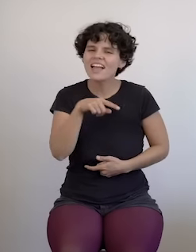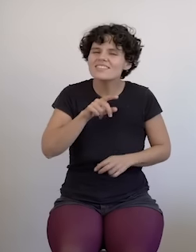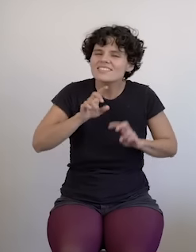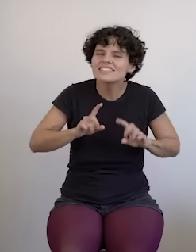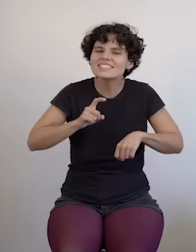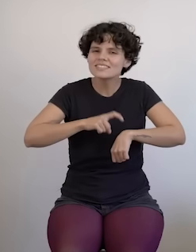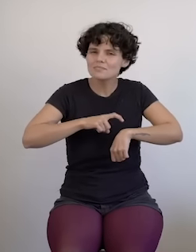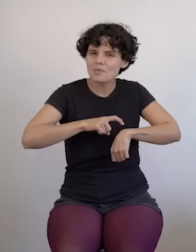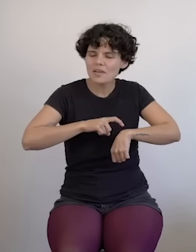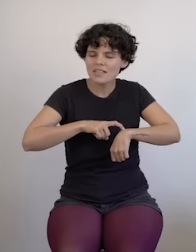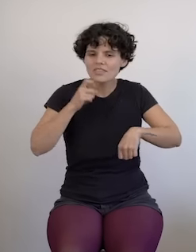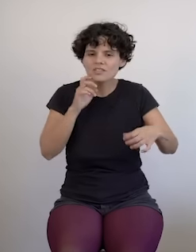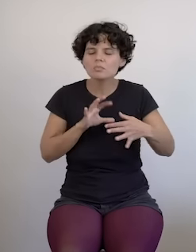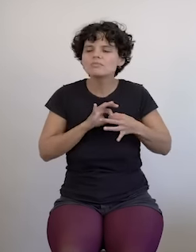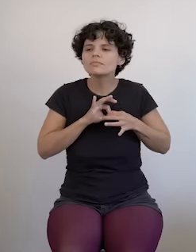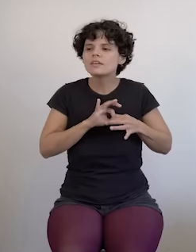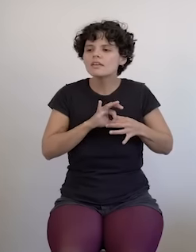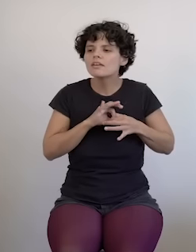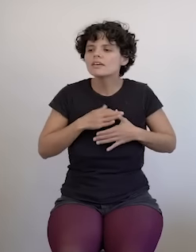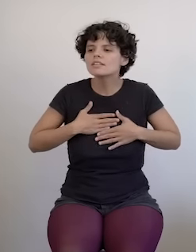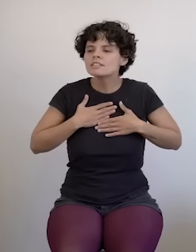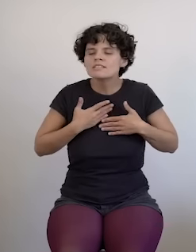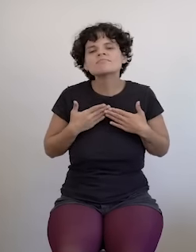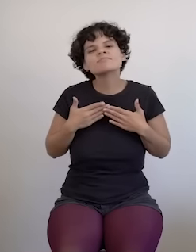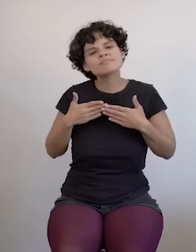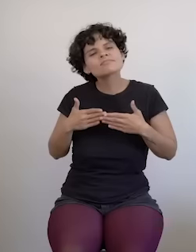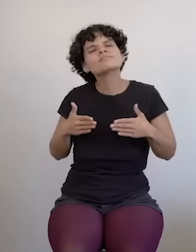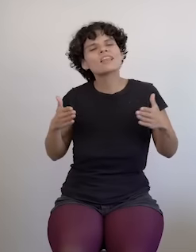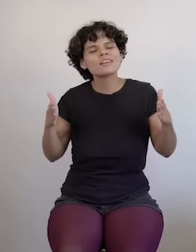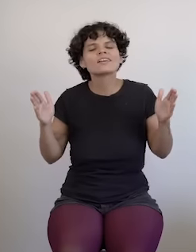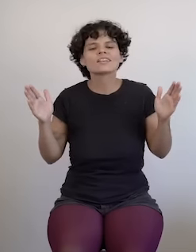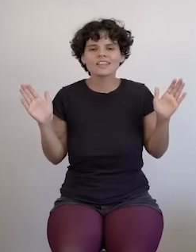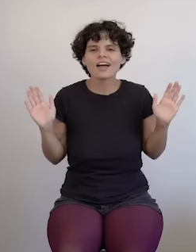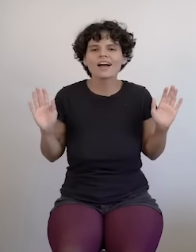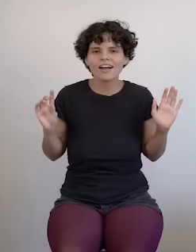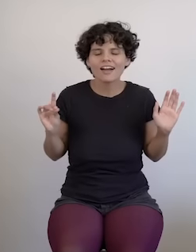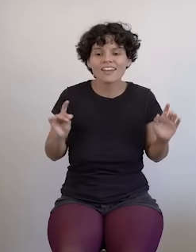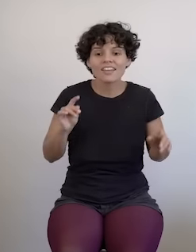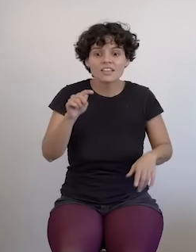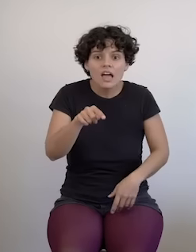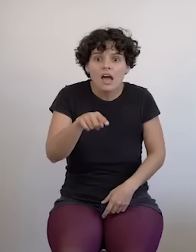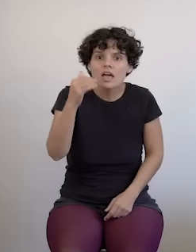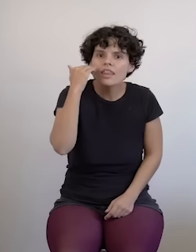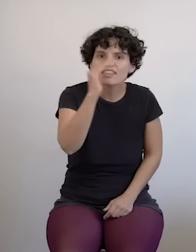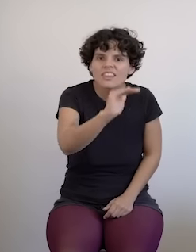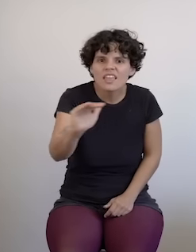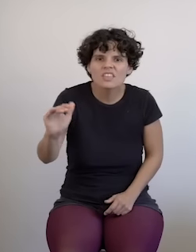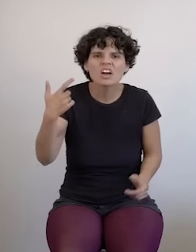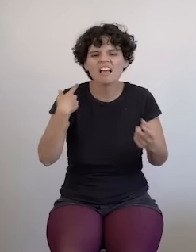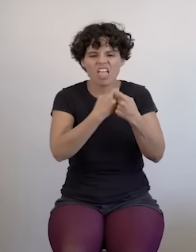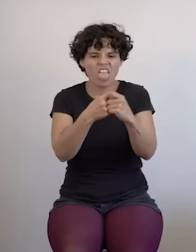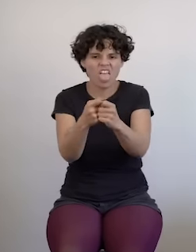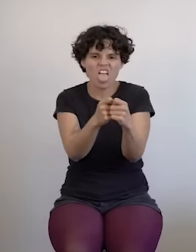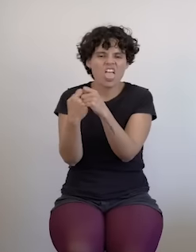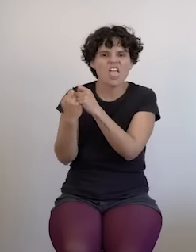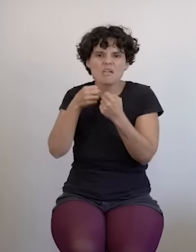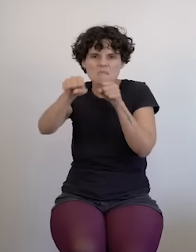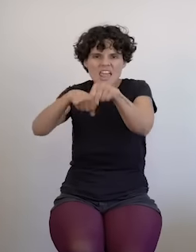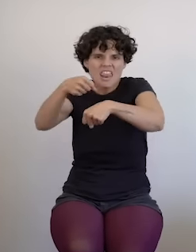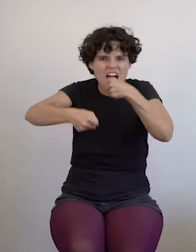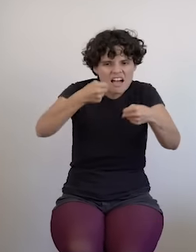escuchaba y como que ese momento sentía como libertad, así. Como la que... música. Sí, hermano. Y los cabros chicos que